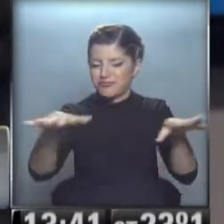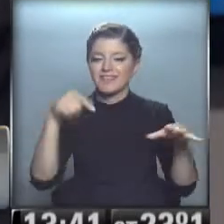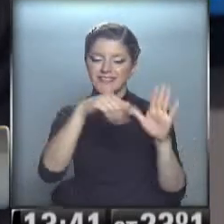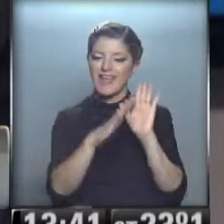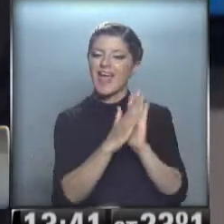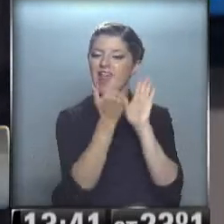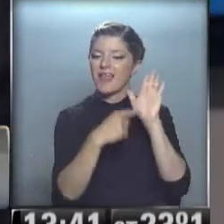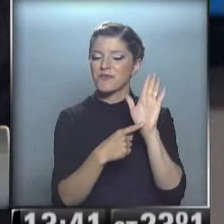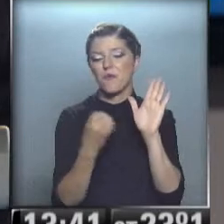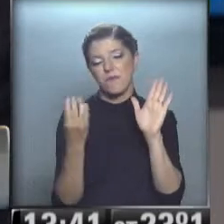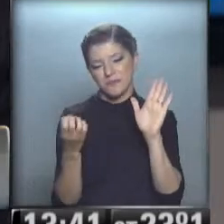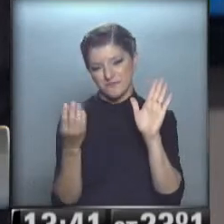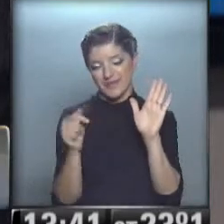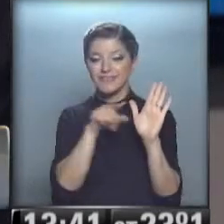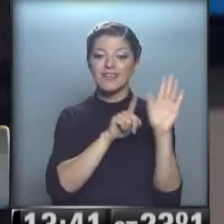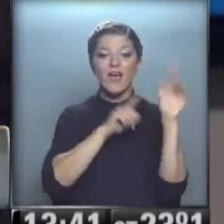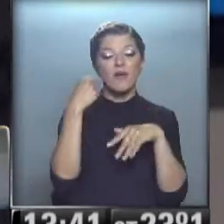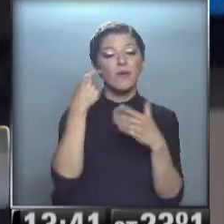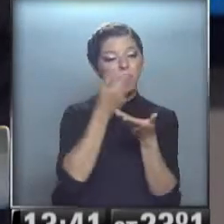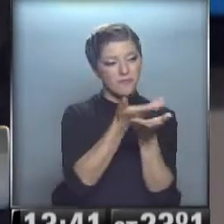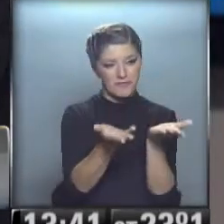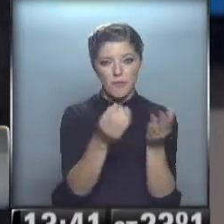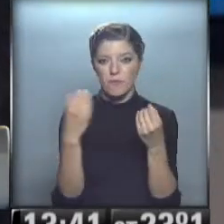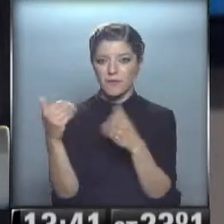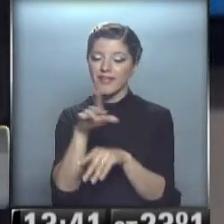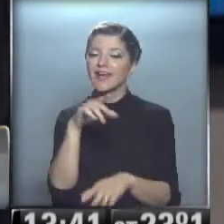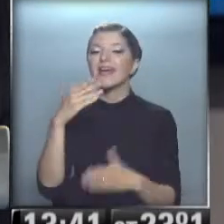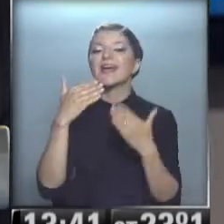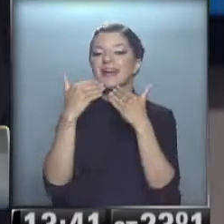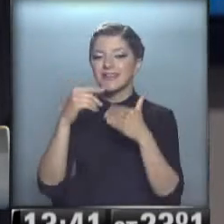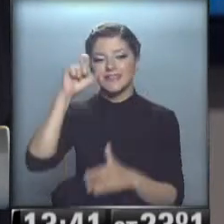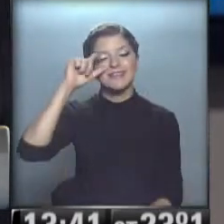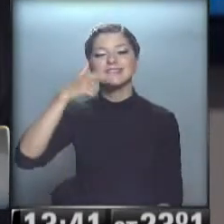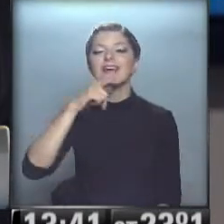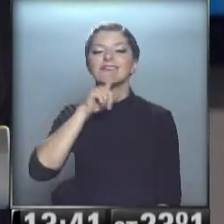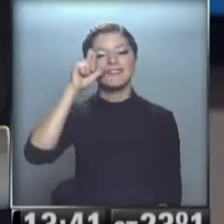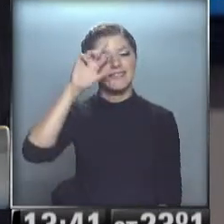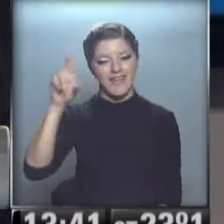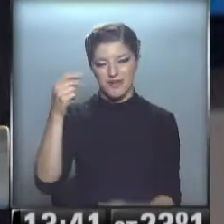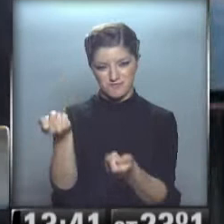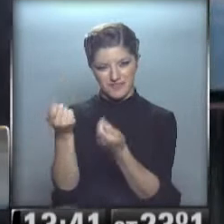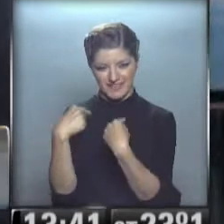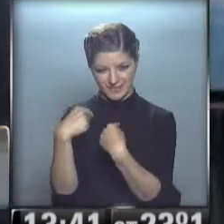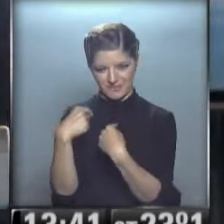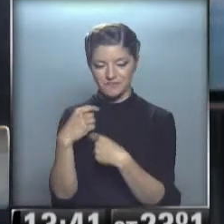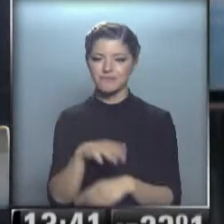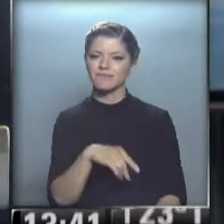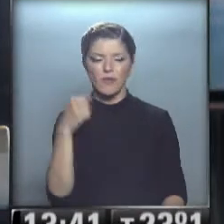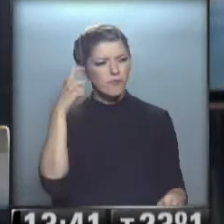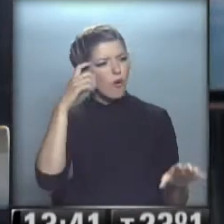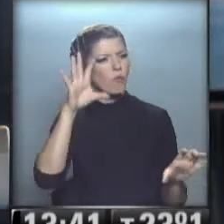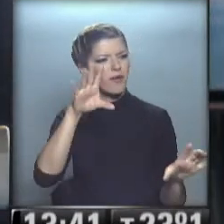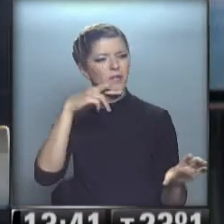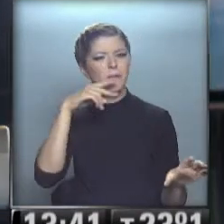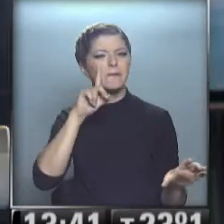Lillera establecido, se encuentra en librerías. Le agradezco a Esther Sotor, su compañera de vida, por habérmelo regalado. A Luis Vitale lo recordábamos